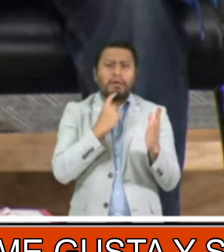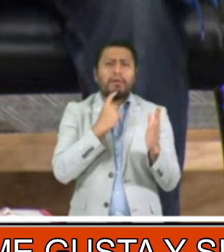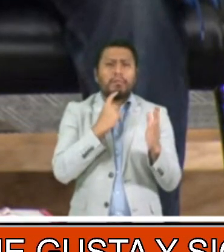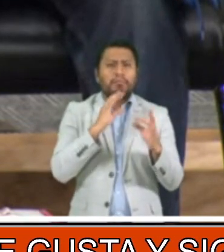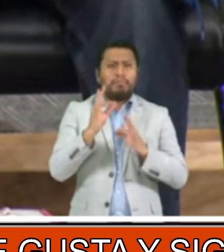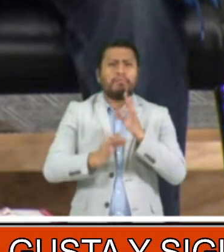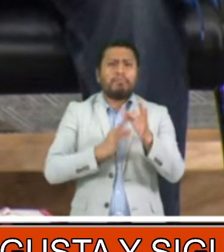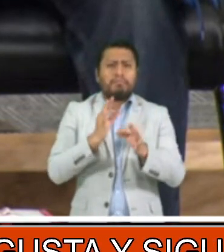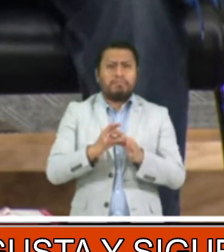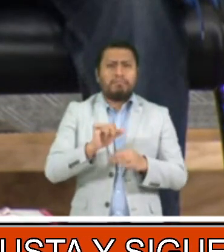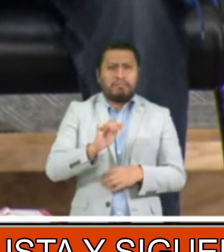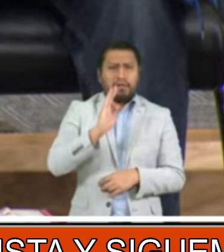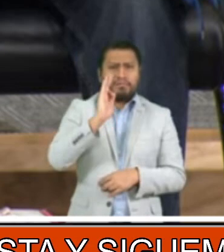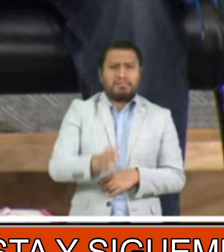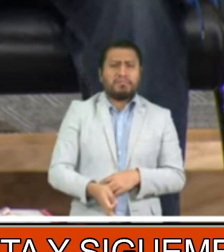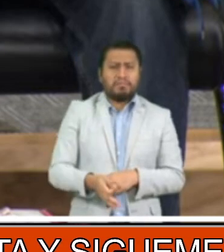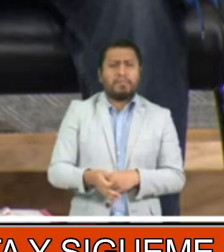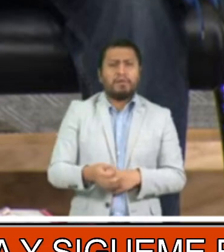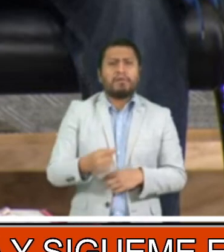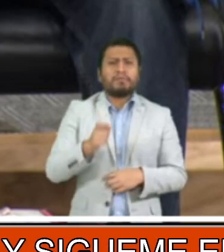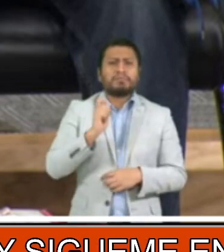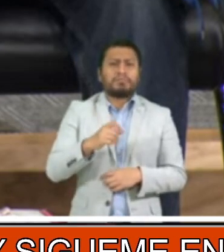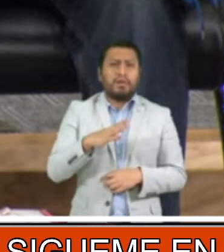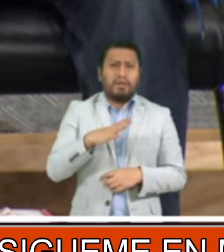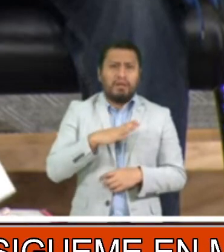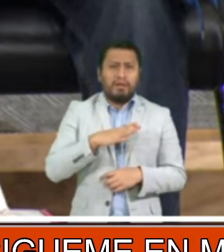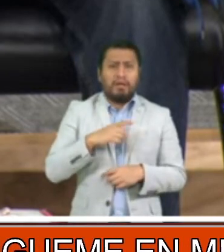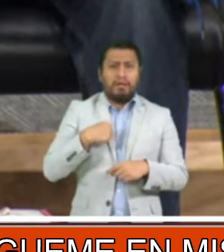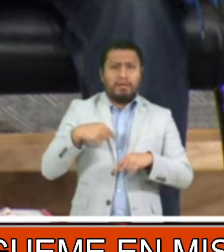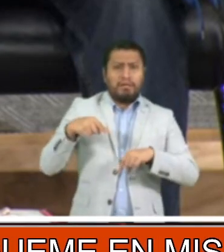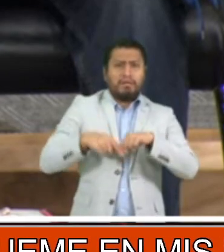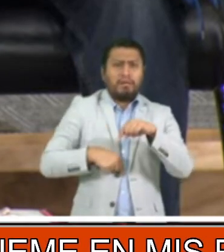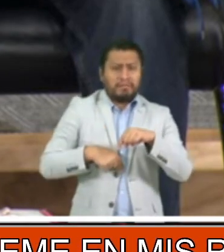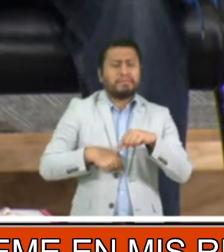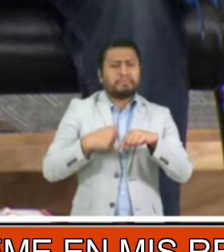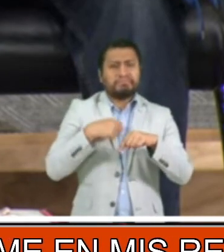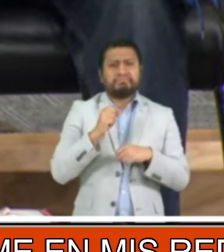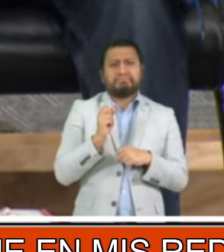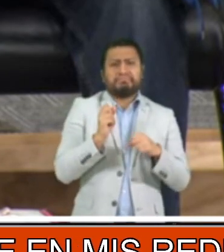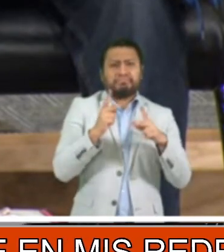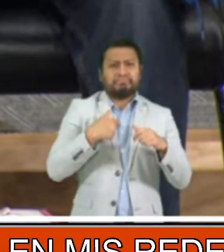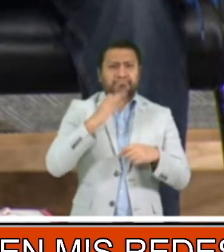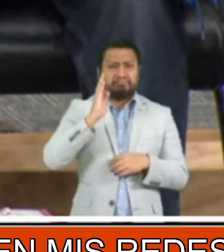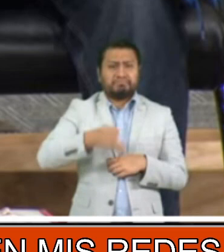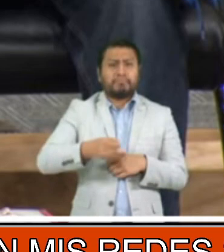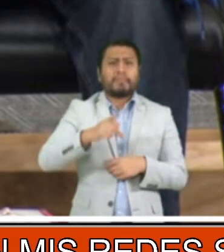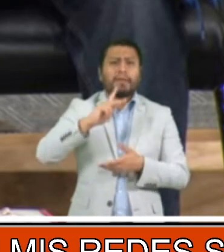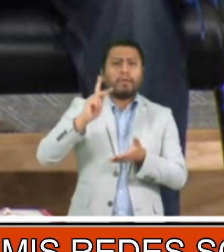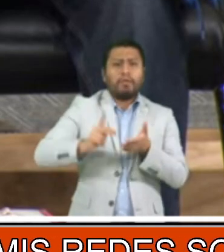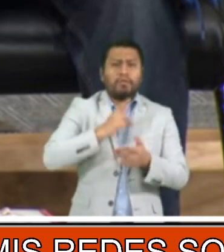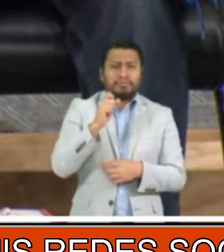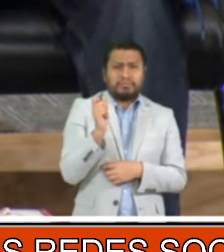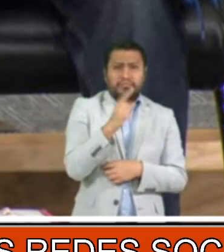su arresto al despojársele de manera ilegal del fuero constitucional. Pero nuevamente la derecha facciosa